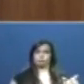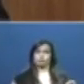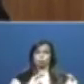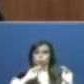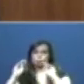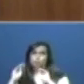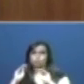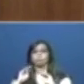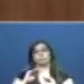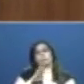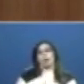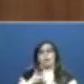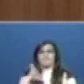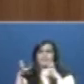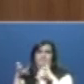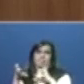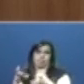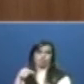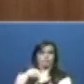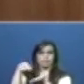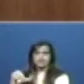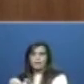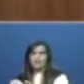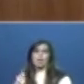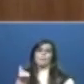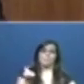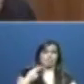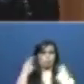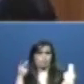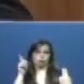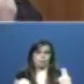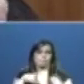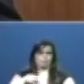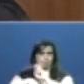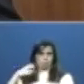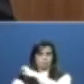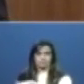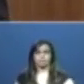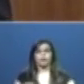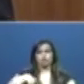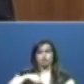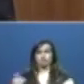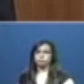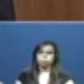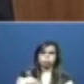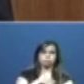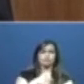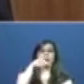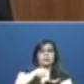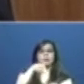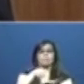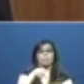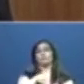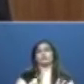acceso a los beneficios Fiscales o el importe de algunos precios públicos estamos recaudando el impuesto sobre el patrimonio y los dos